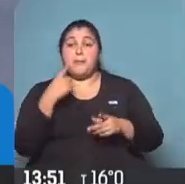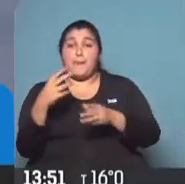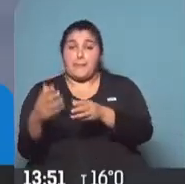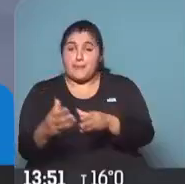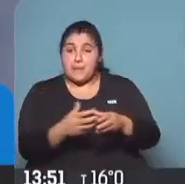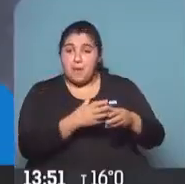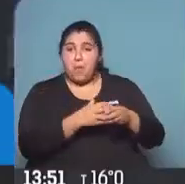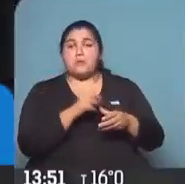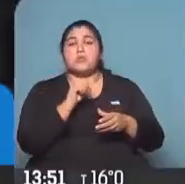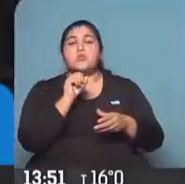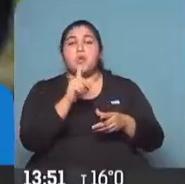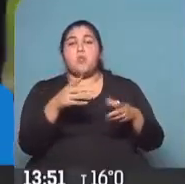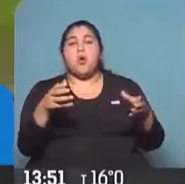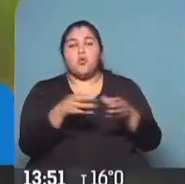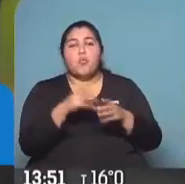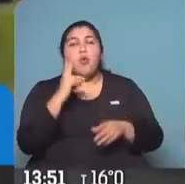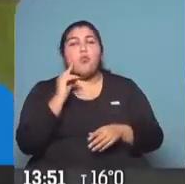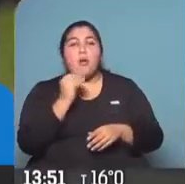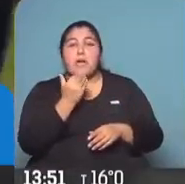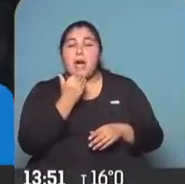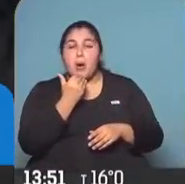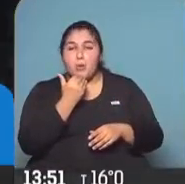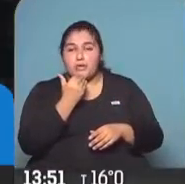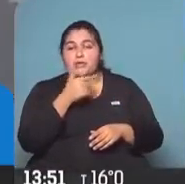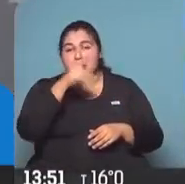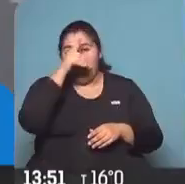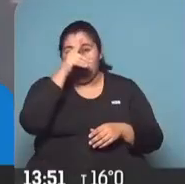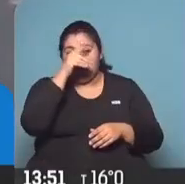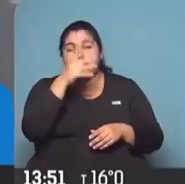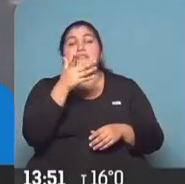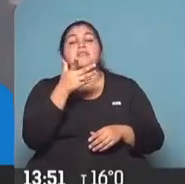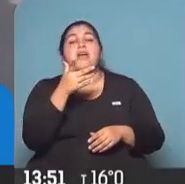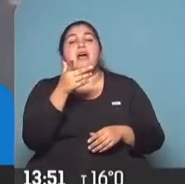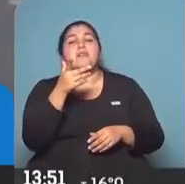digo que con la animación 9 la policía de seguridad aeroportuaria